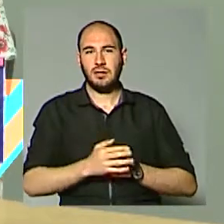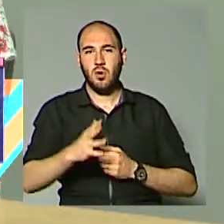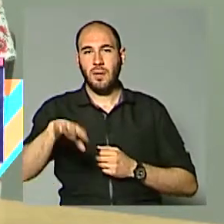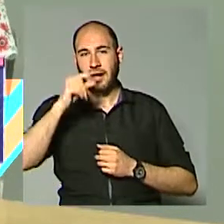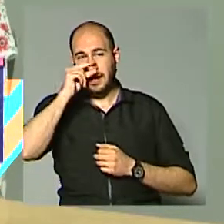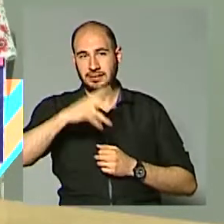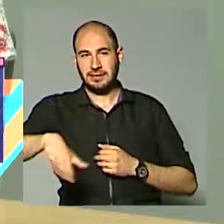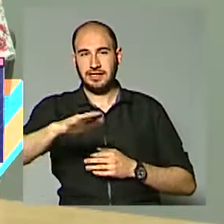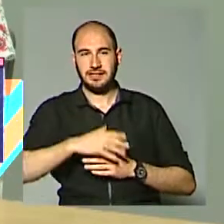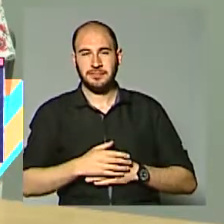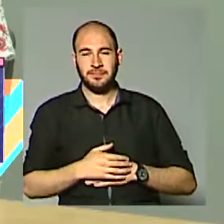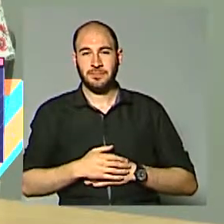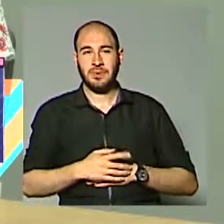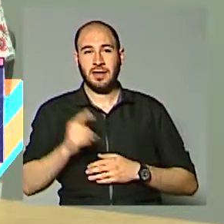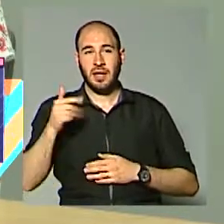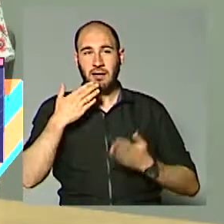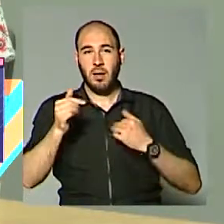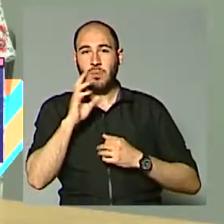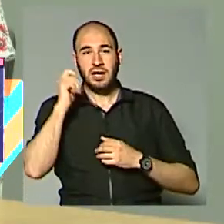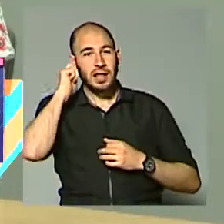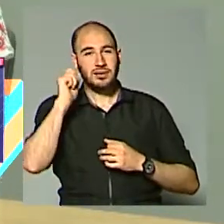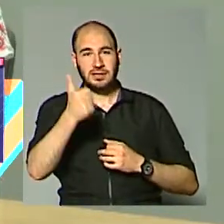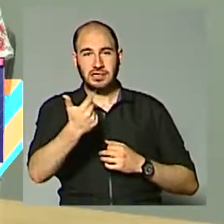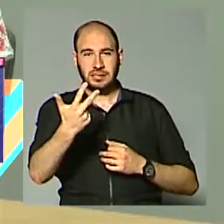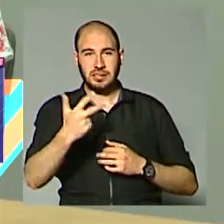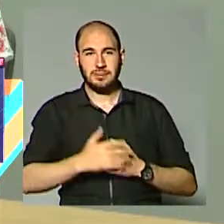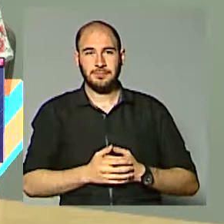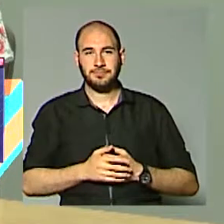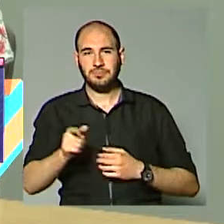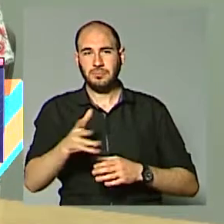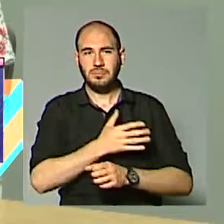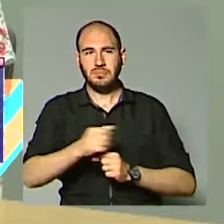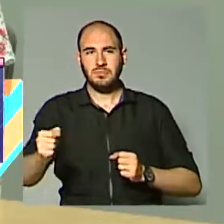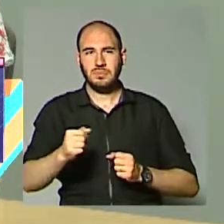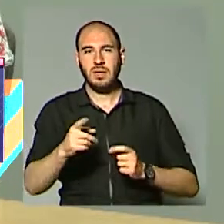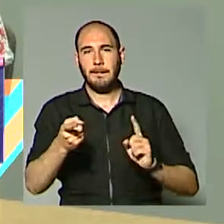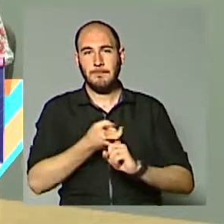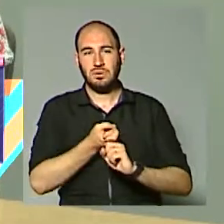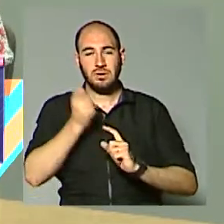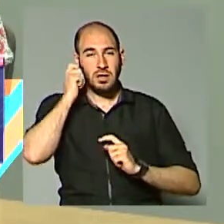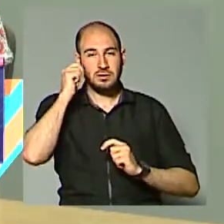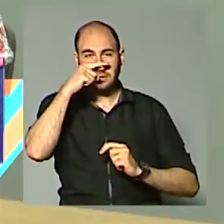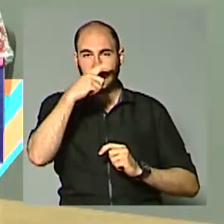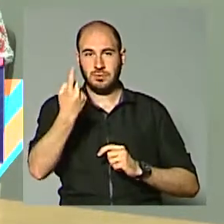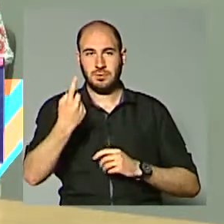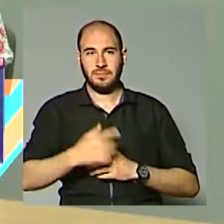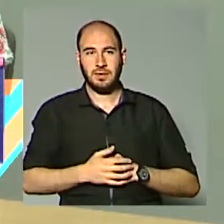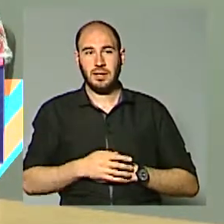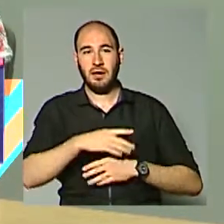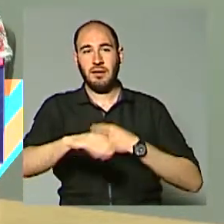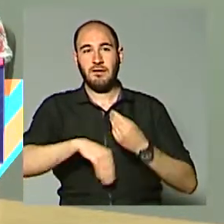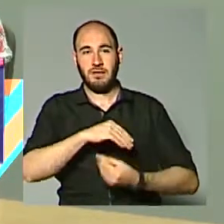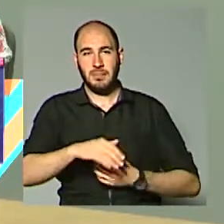Las Heras y en este caso hay que hablar de una mujer de 63 años que fue asesinada por su esposo de 71 años. Un